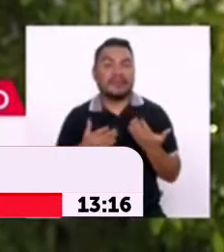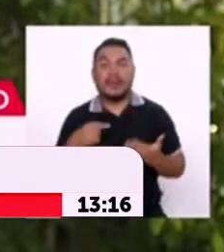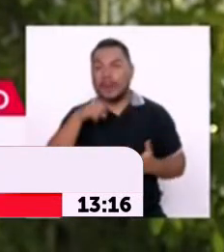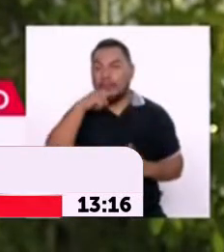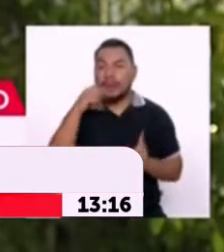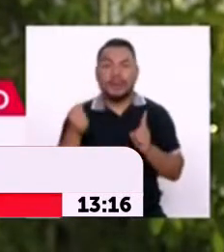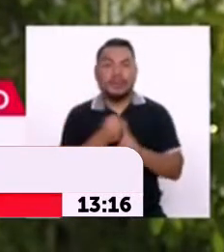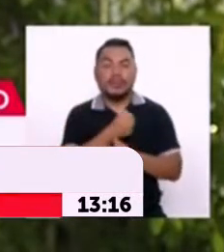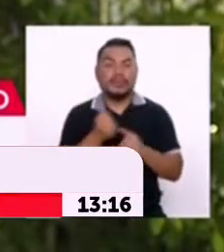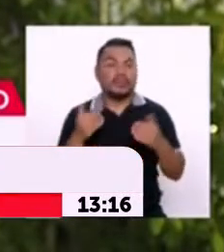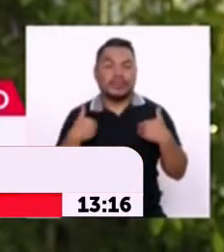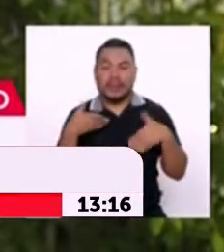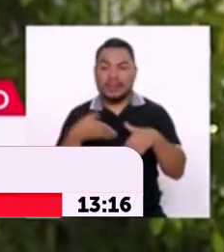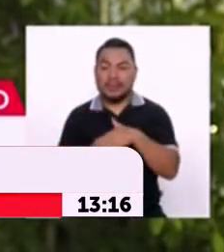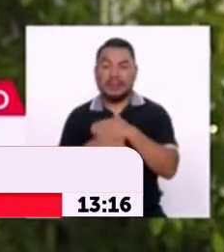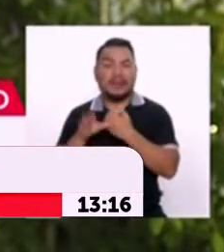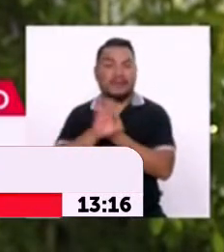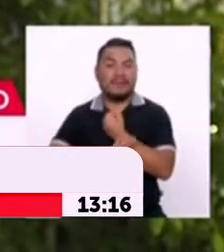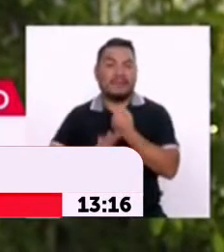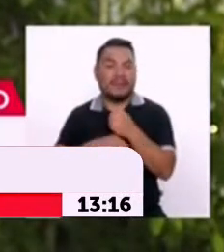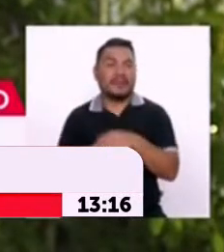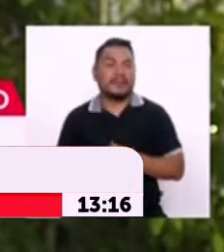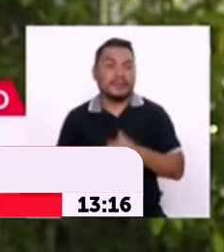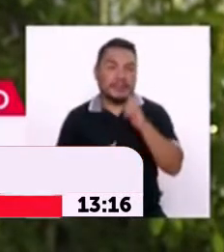mujeres violentadas que no tienen acceso a la defensa,